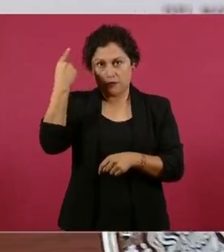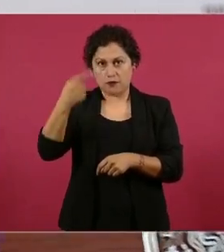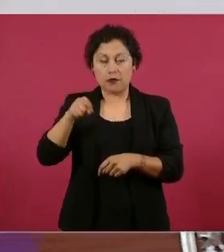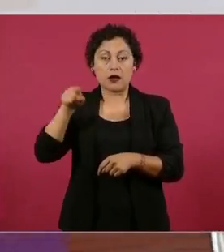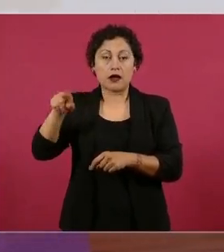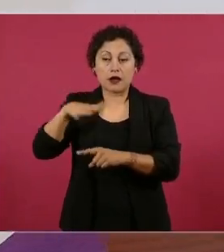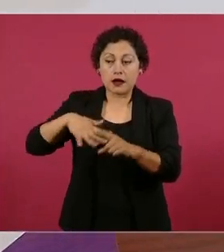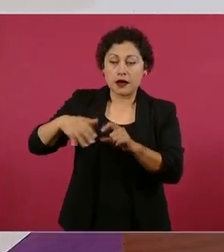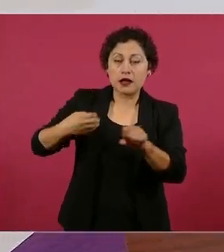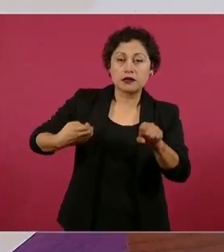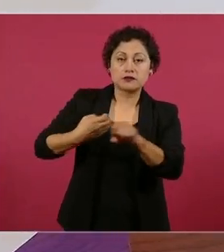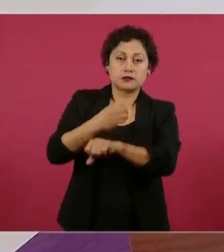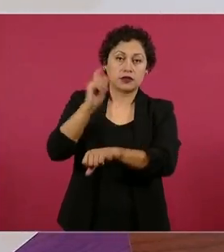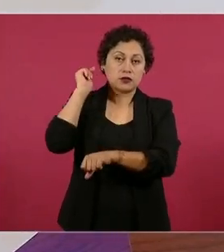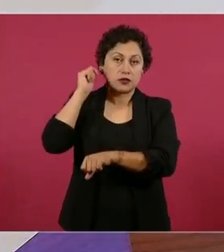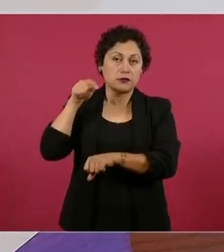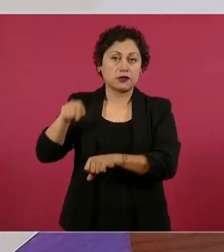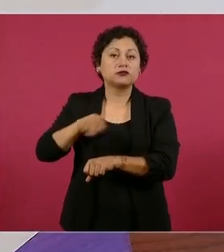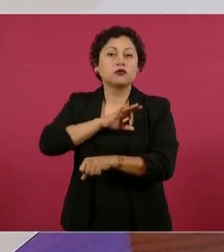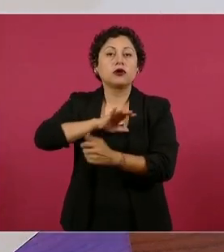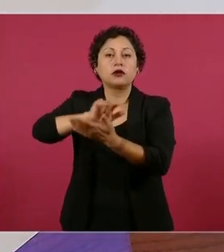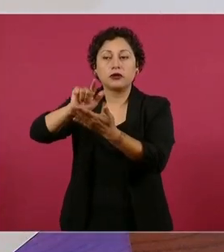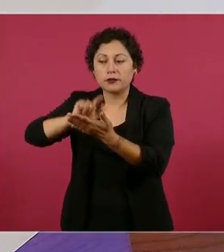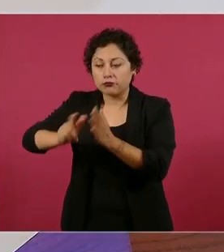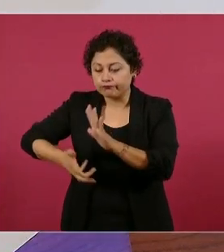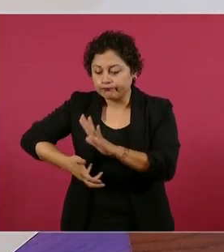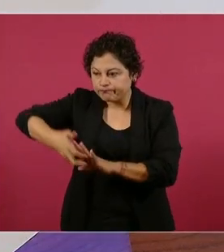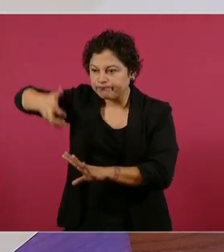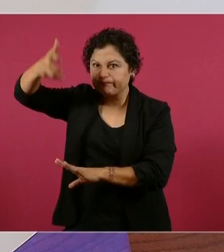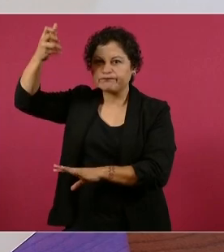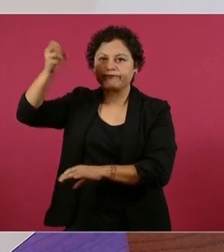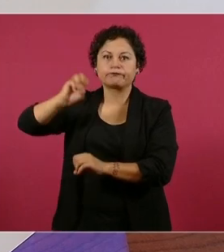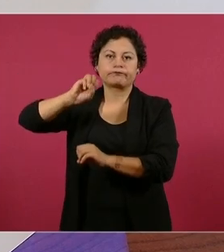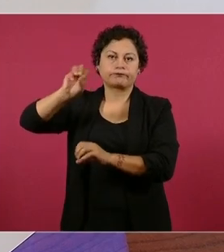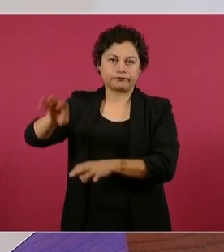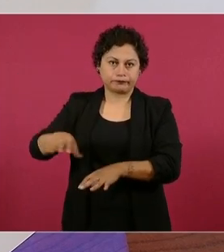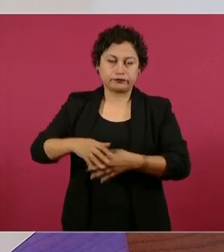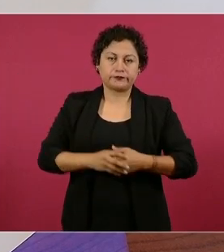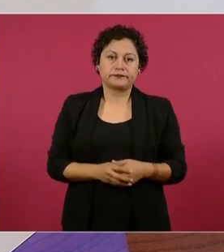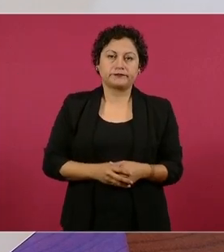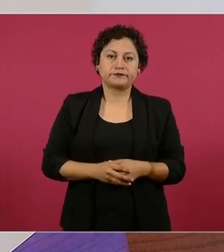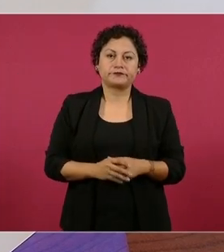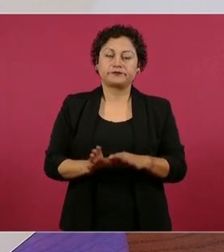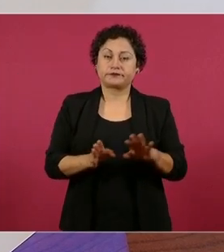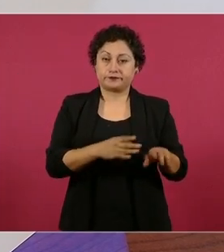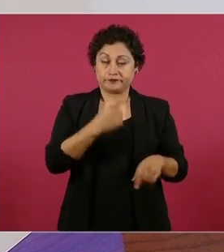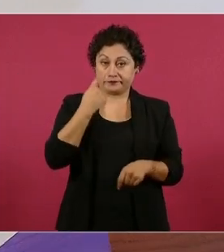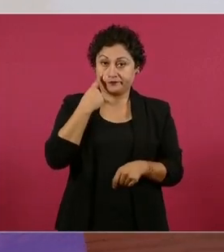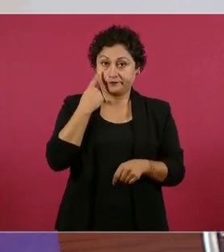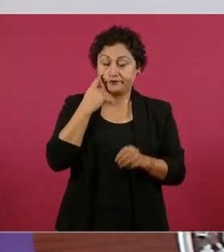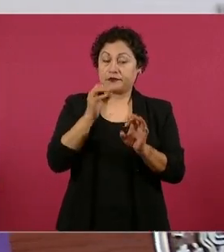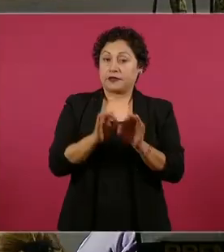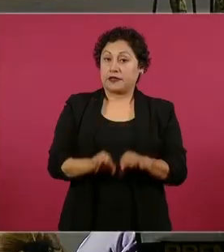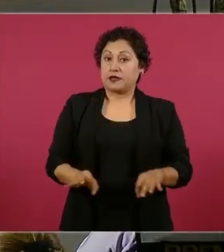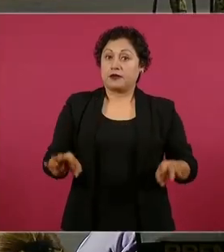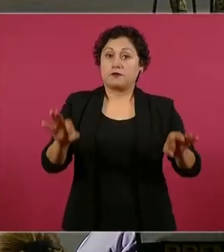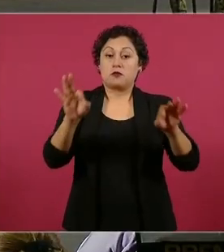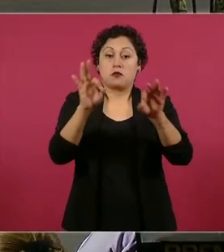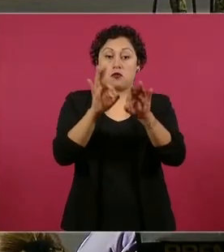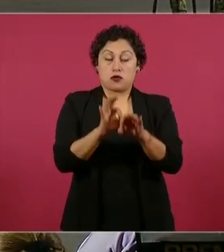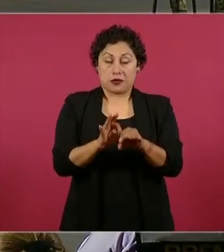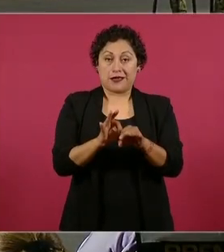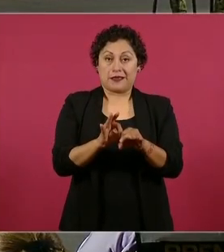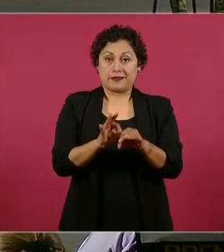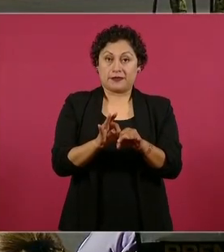estado de Tabasco. Siguiente, por favor. Un papel muy importante aquí en la integración de